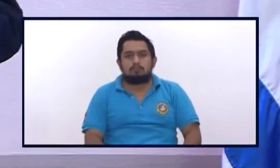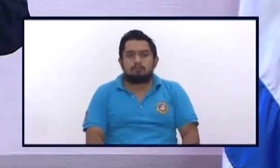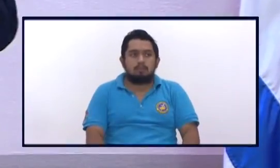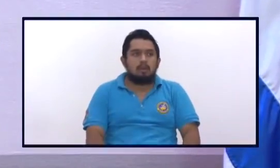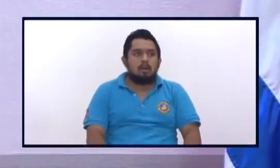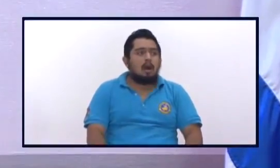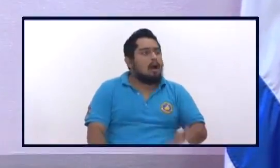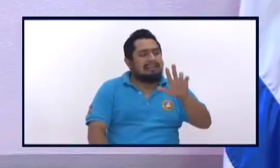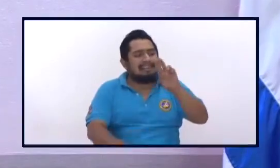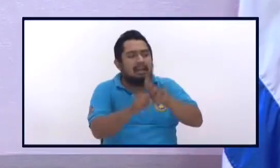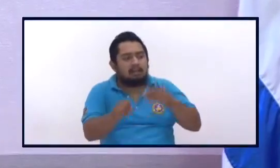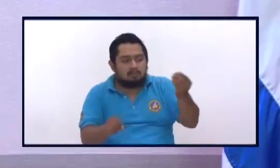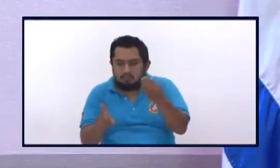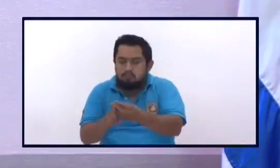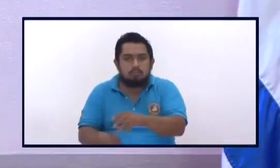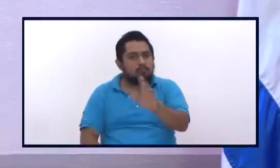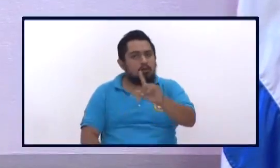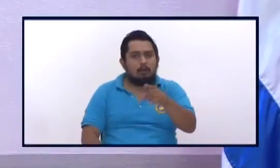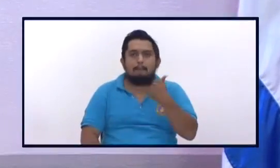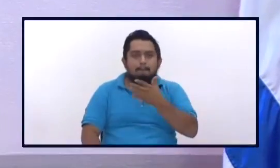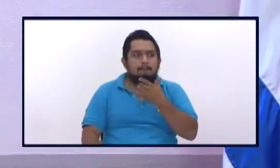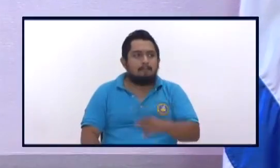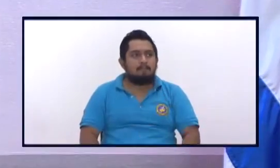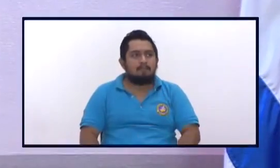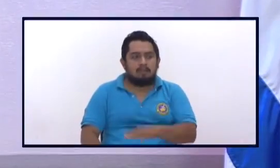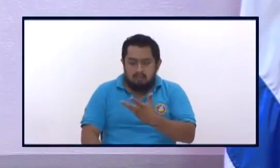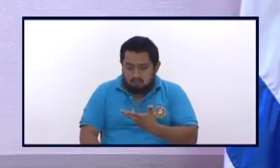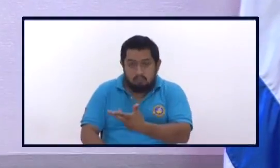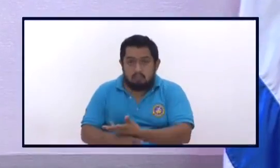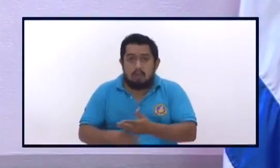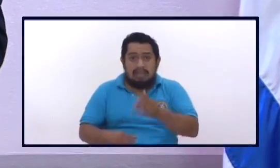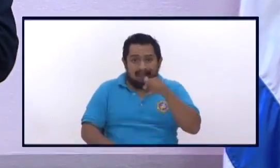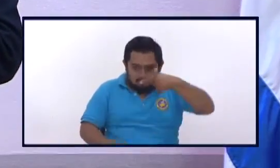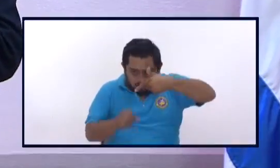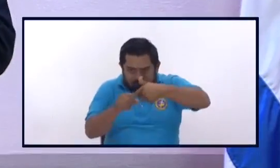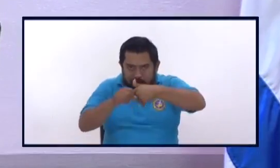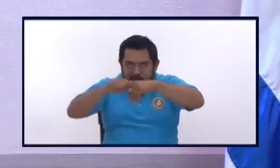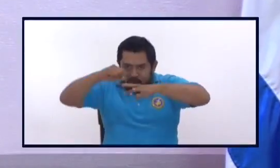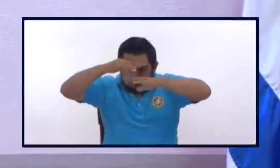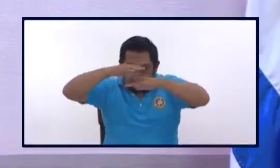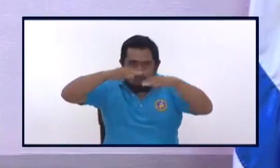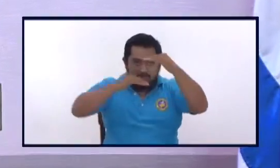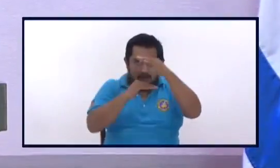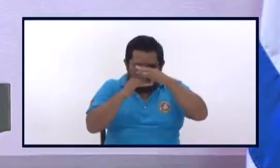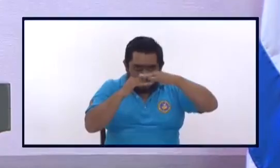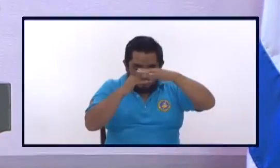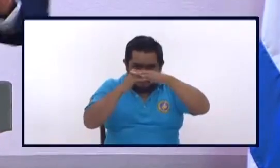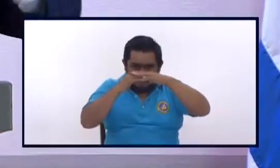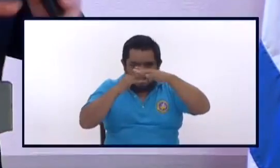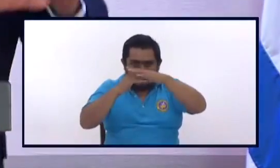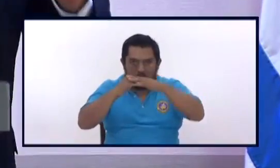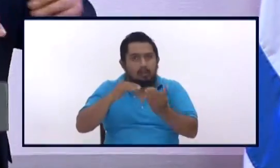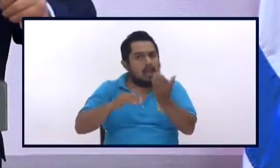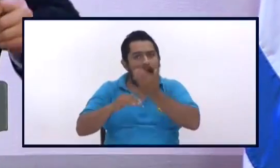no que le eche tres peso solo para llegar no que lentamente que pasa todo el sedimento de la gasolina todo el sedimento del tanque todo tanque de gasolina tiene